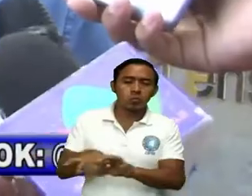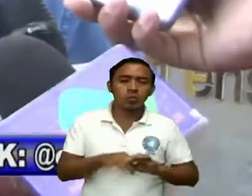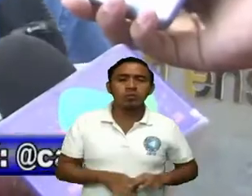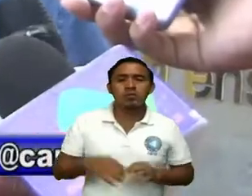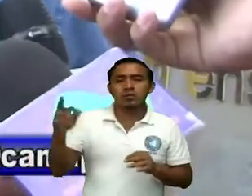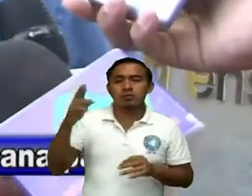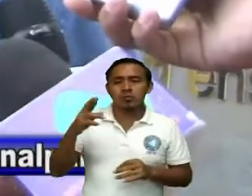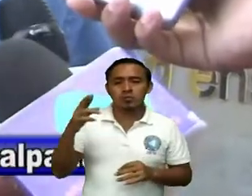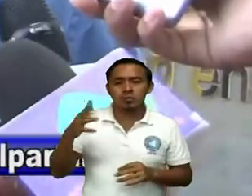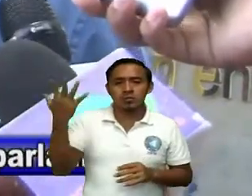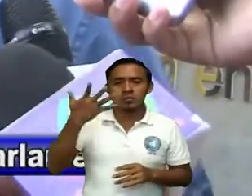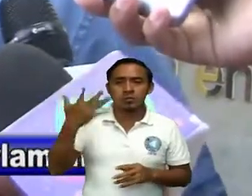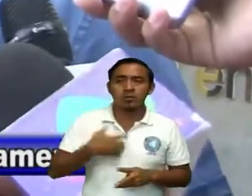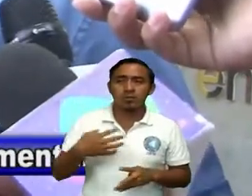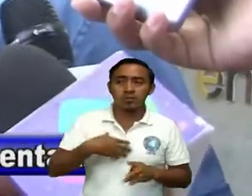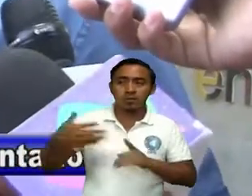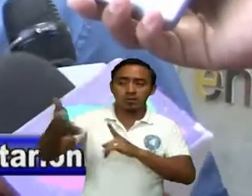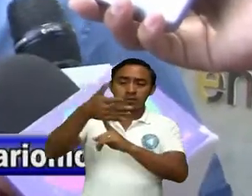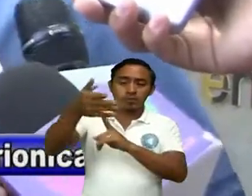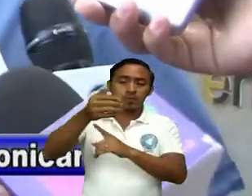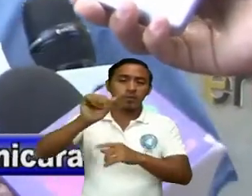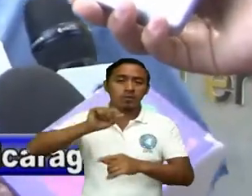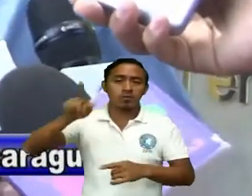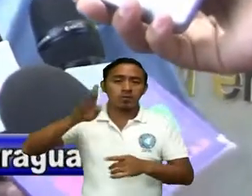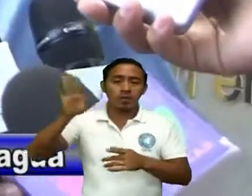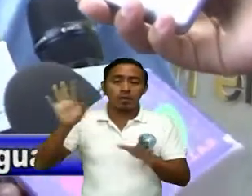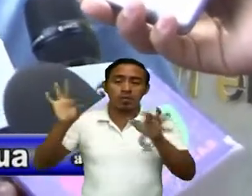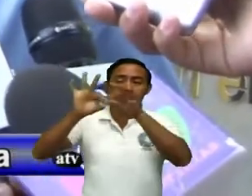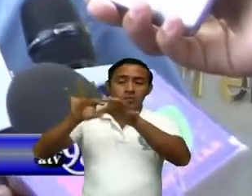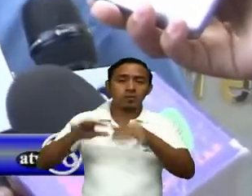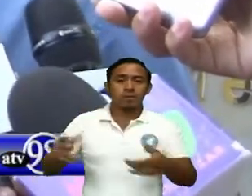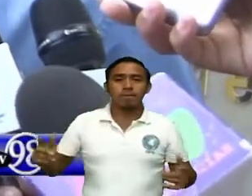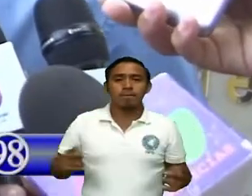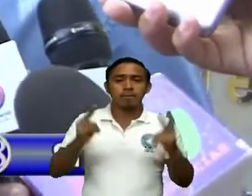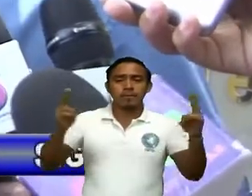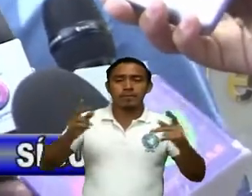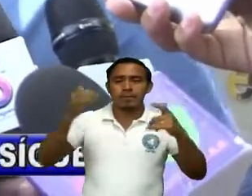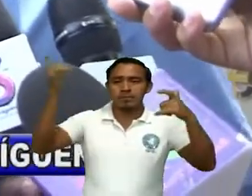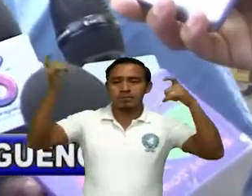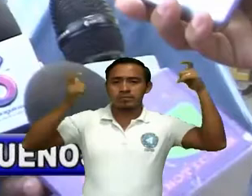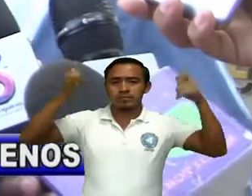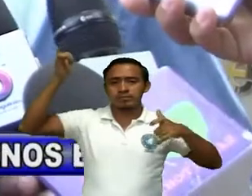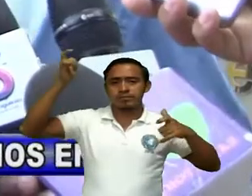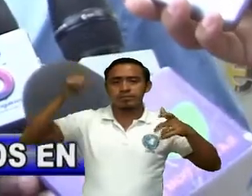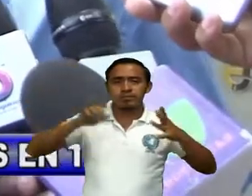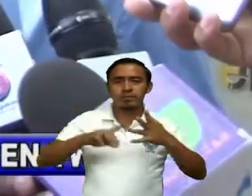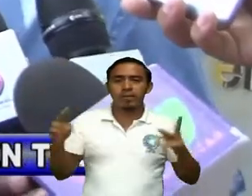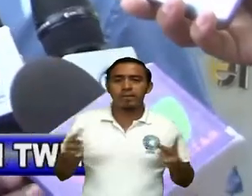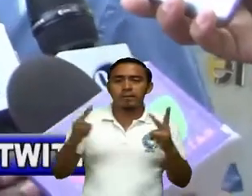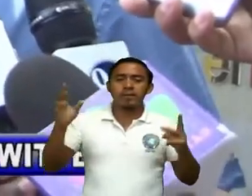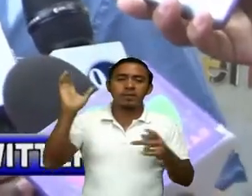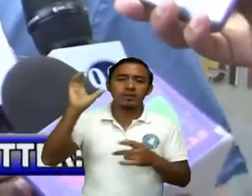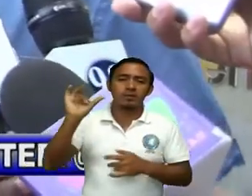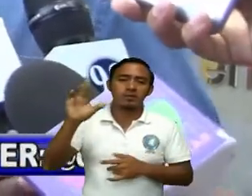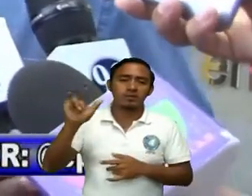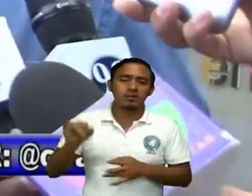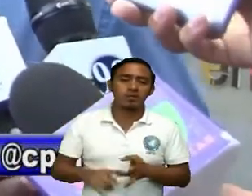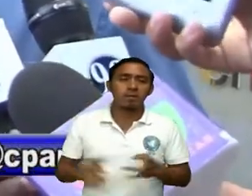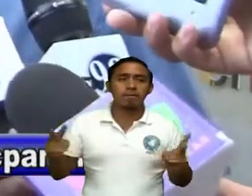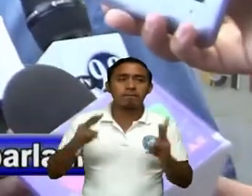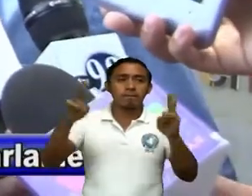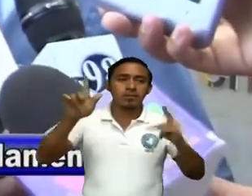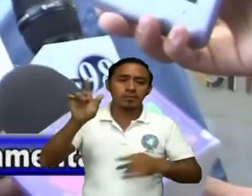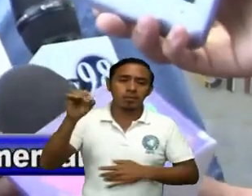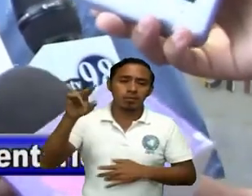roja y negra, nuestra bandera azul y blanco. ¡Que viva Sandino! ¡Viva! ¡Que viva Carlos! ¡Viva! ¡Que viva